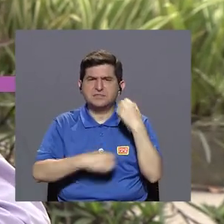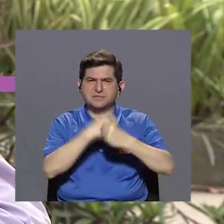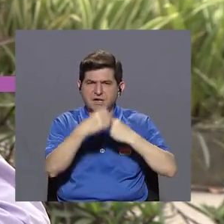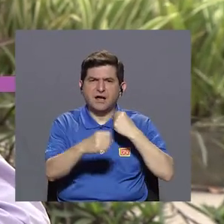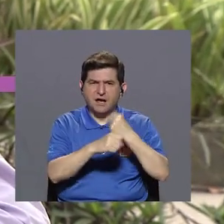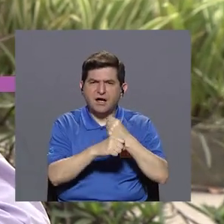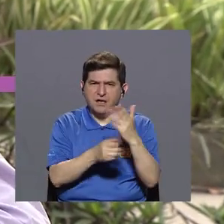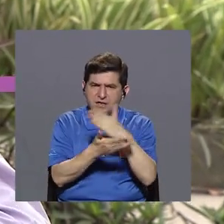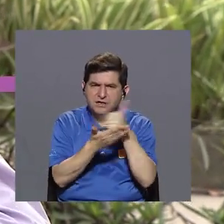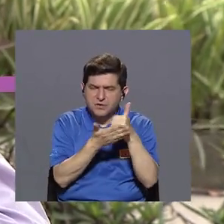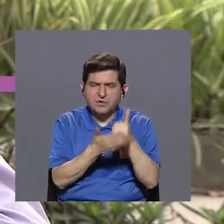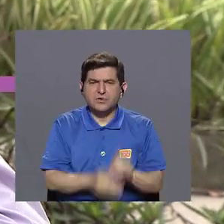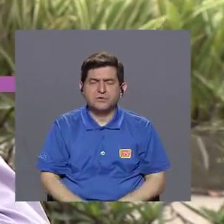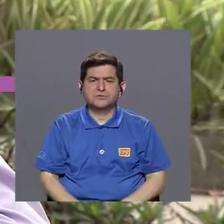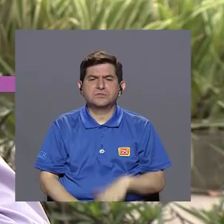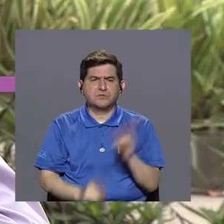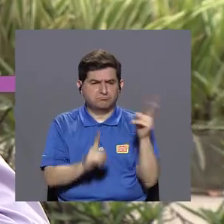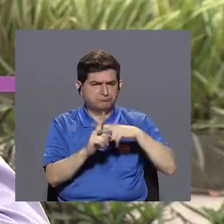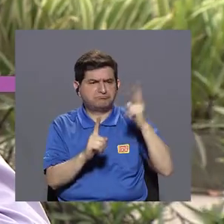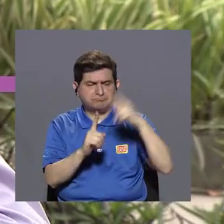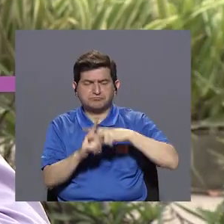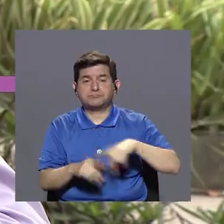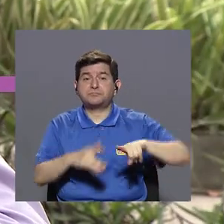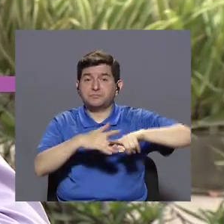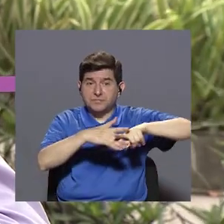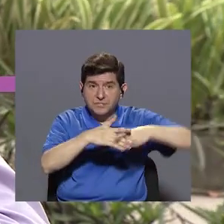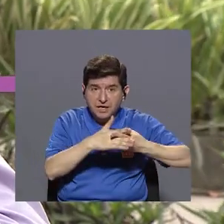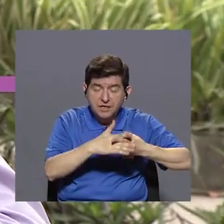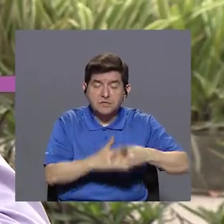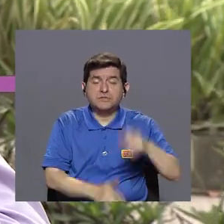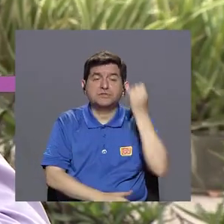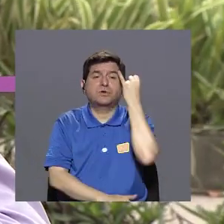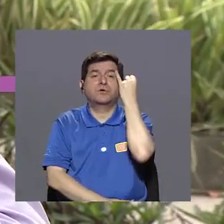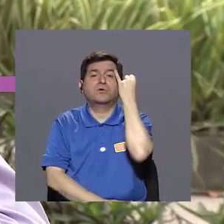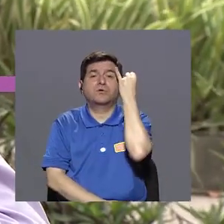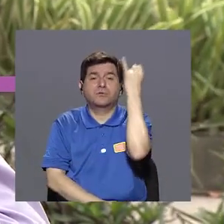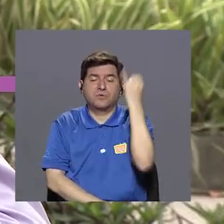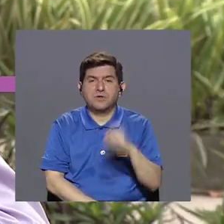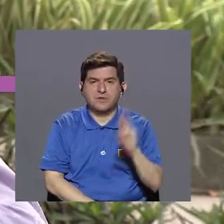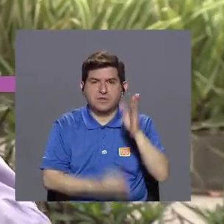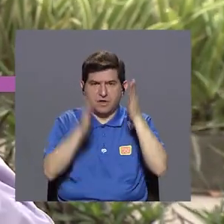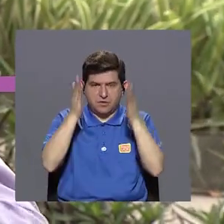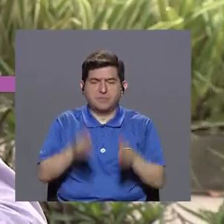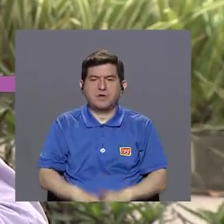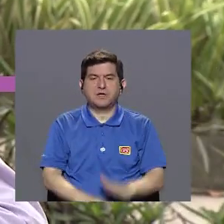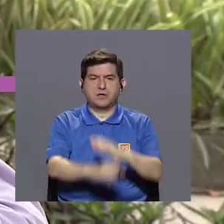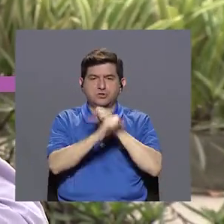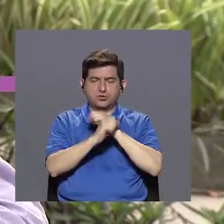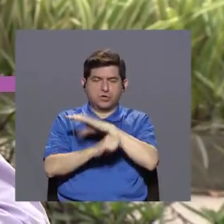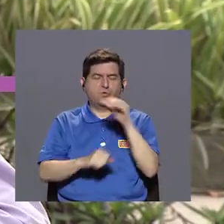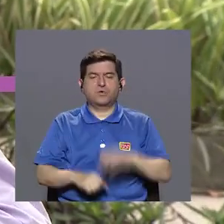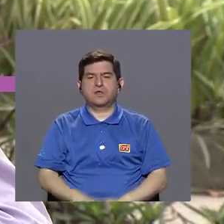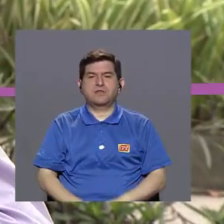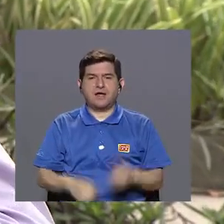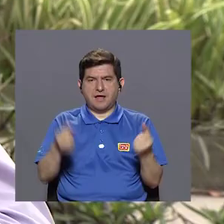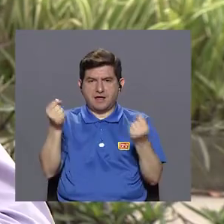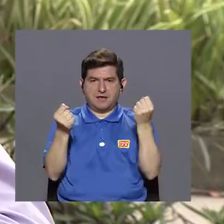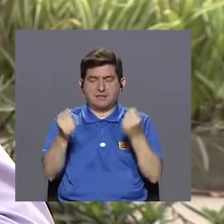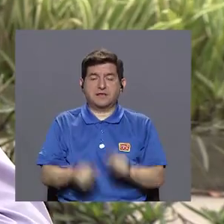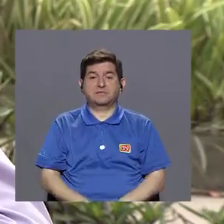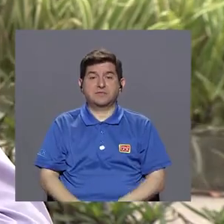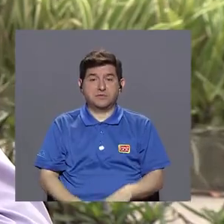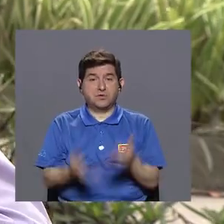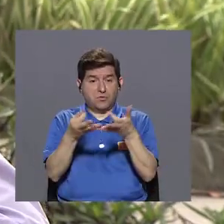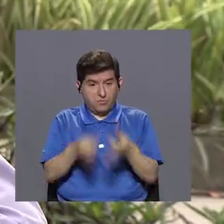también varios años. De estar llevando a cabo. Es más, inició como una iniciativa de los compañeros de seguridad y tránsito acá, que